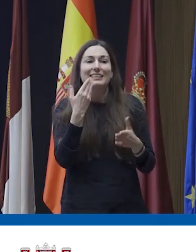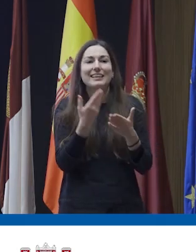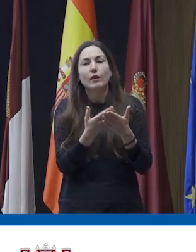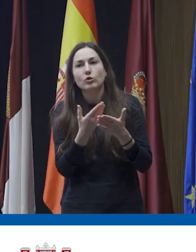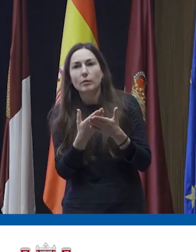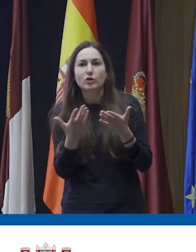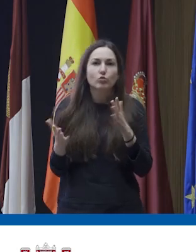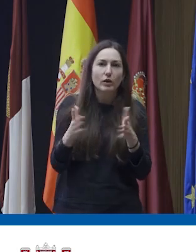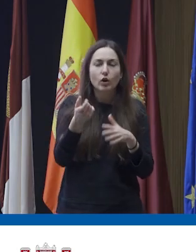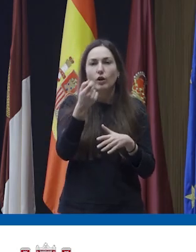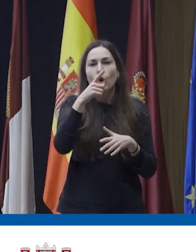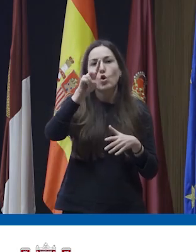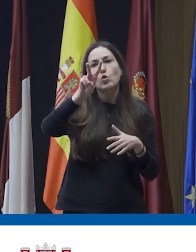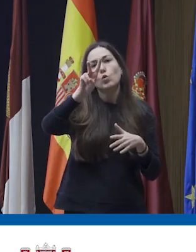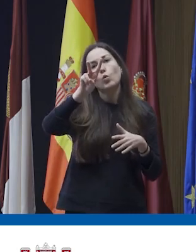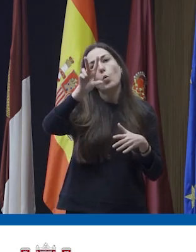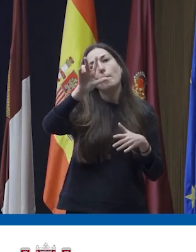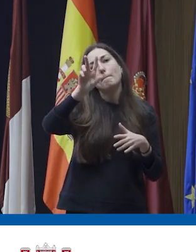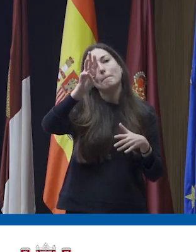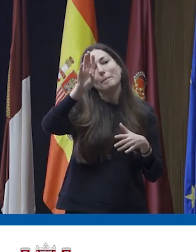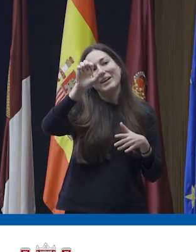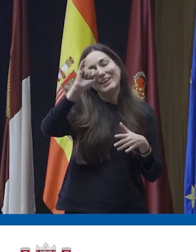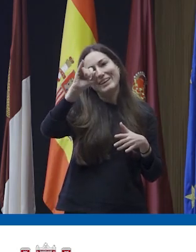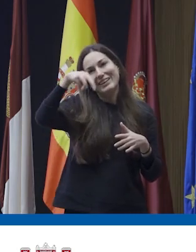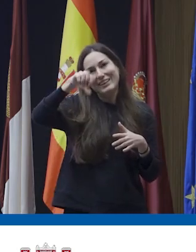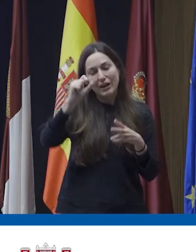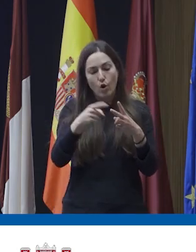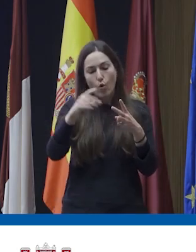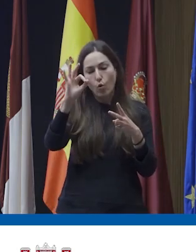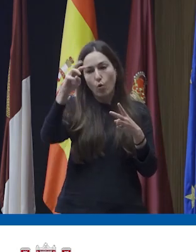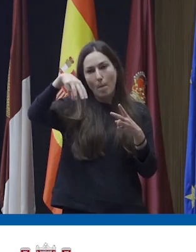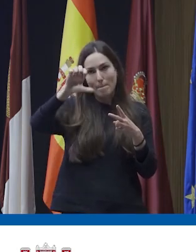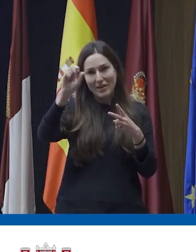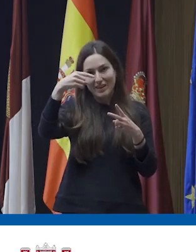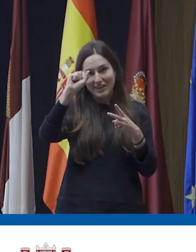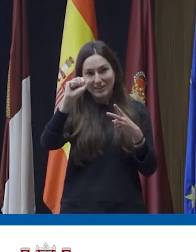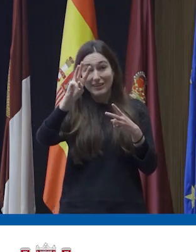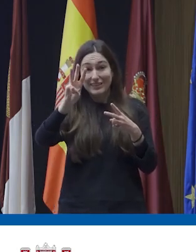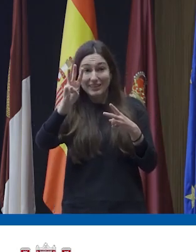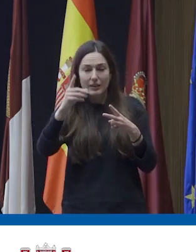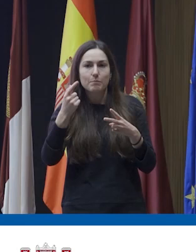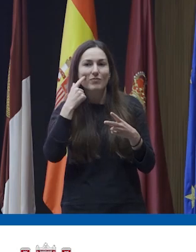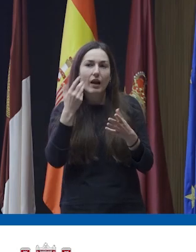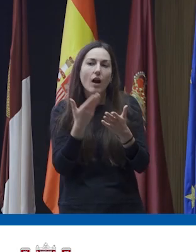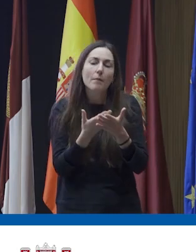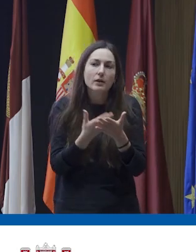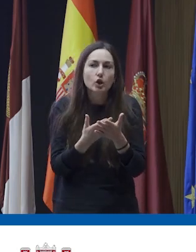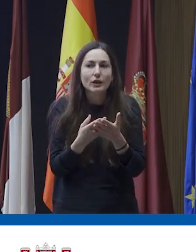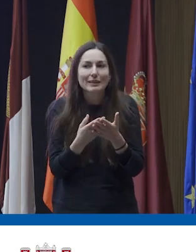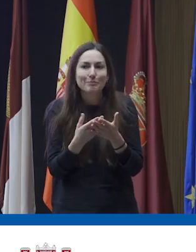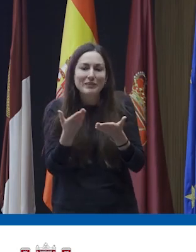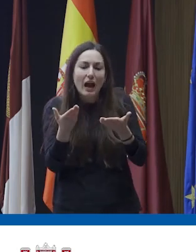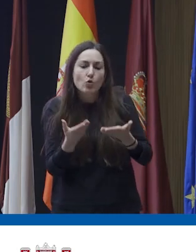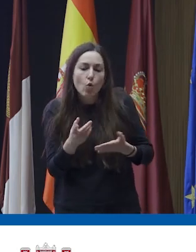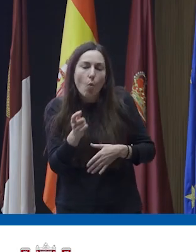llevan luteína, zeaxantina, los omega 3 y todo eso, que sí que ha visto que sí que puede ayudar un poquito la